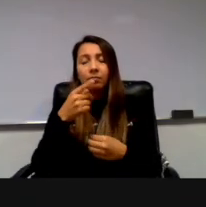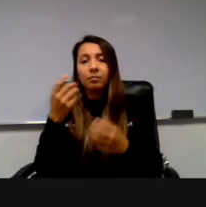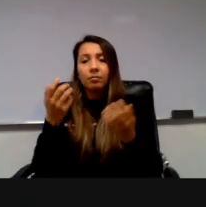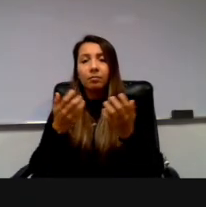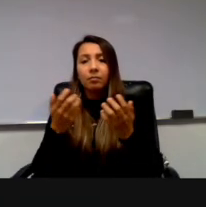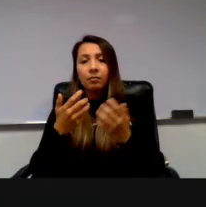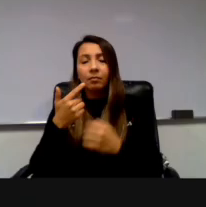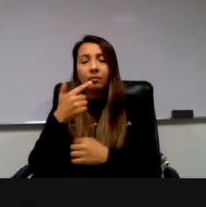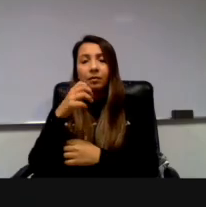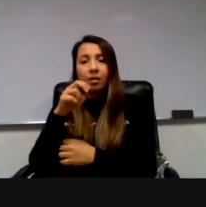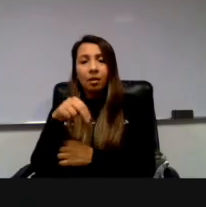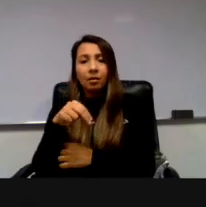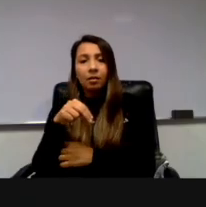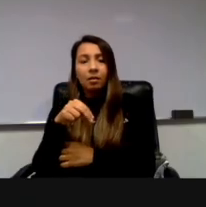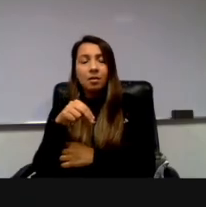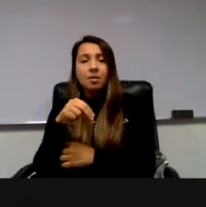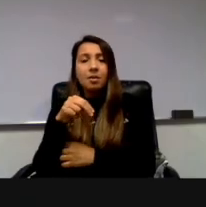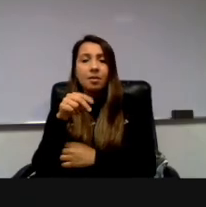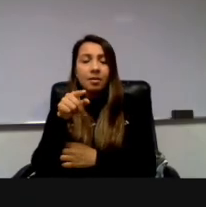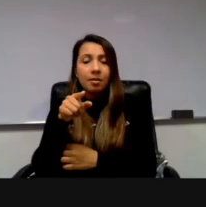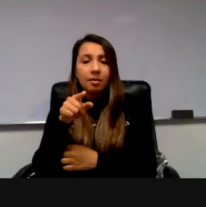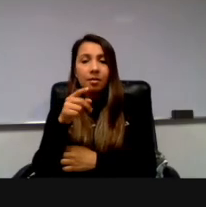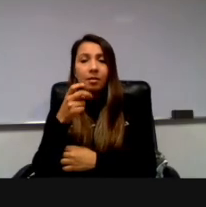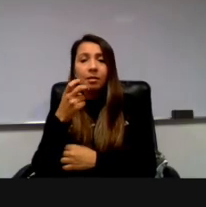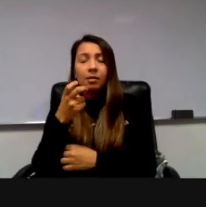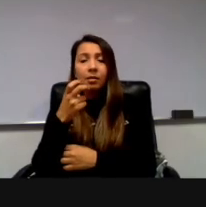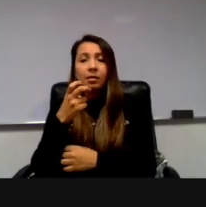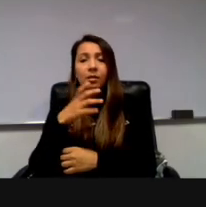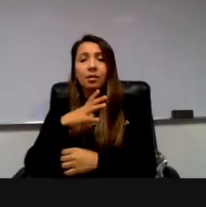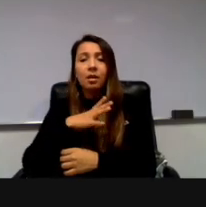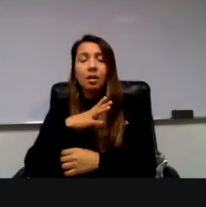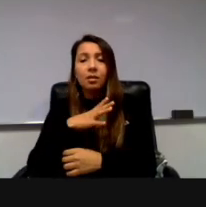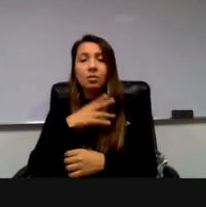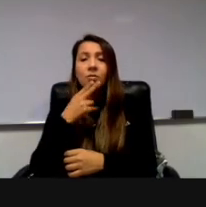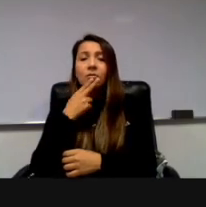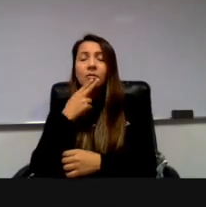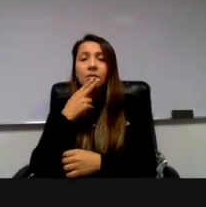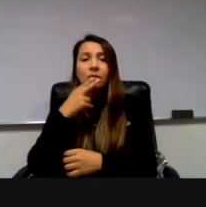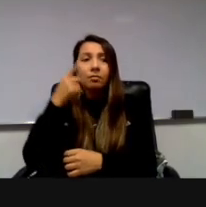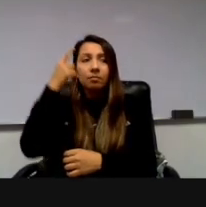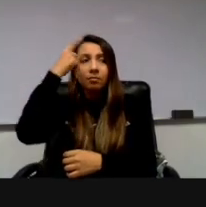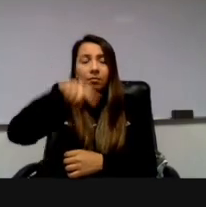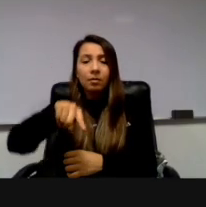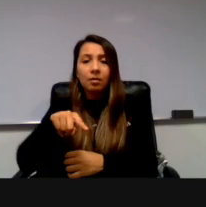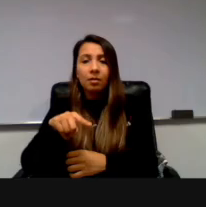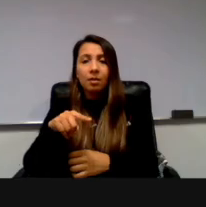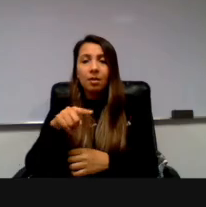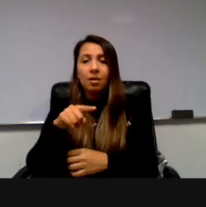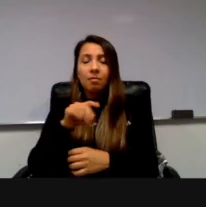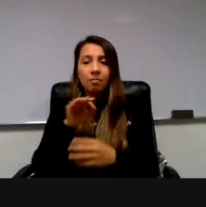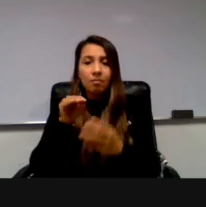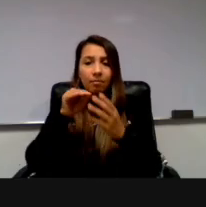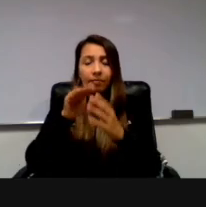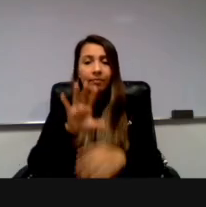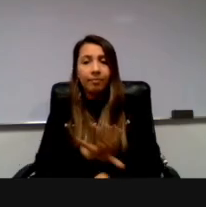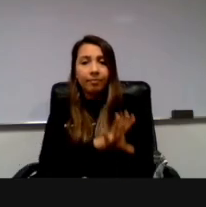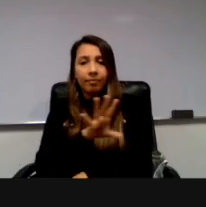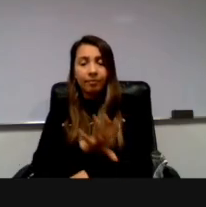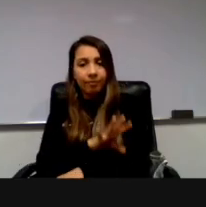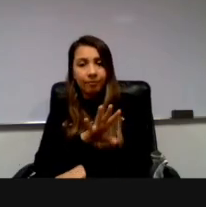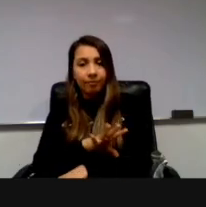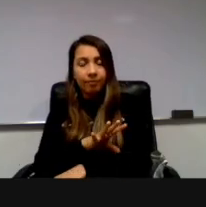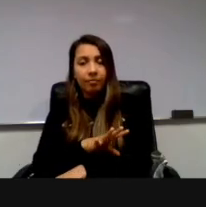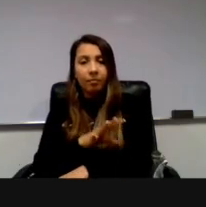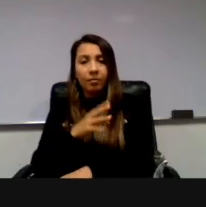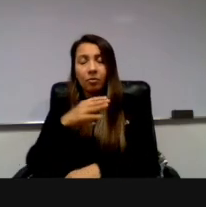universalmente conservado, que es la ATP sintetasa, el gen que utilizamos para producir ATP, que es la moneda energética de básicamente todos los